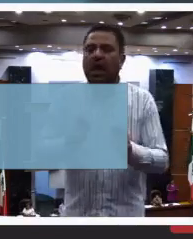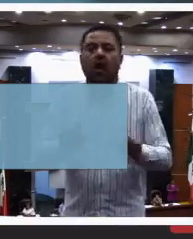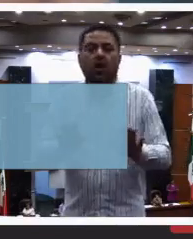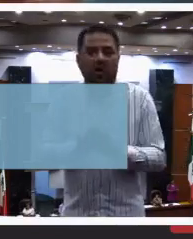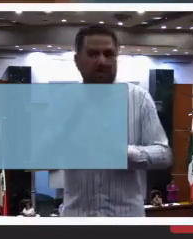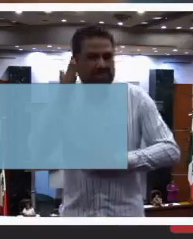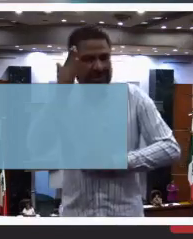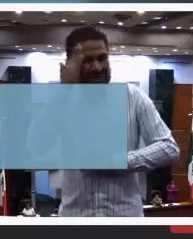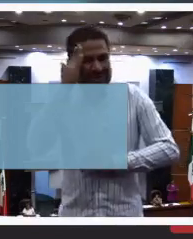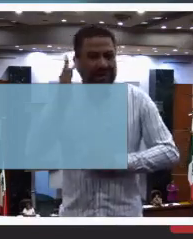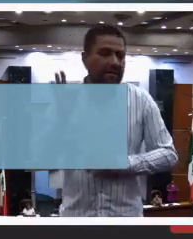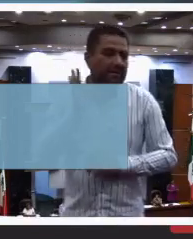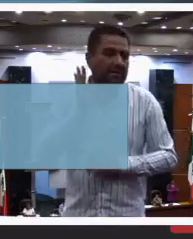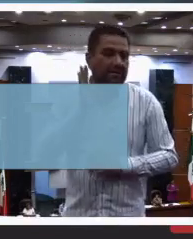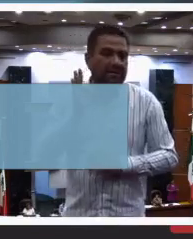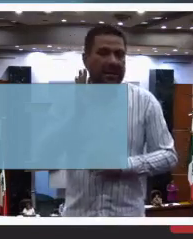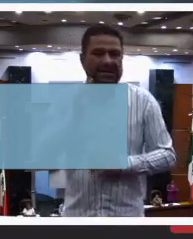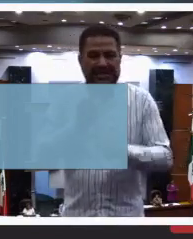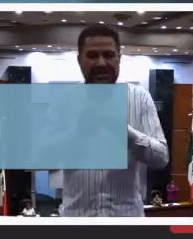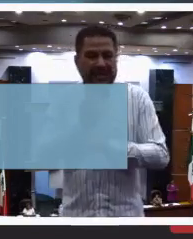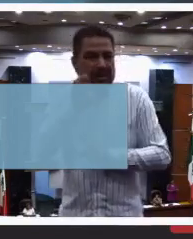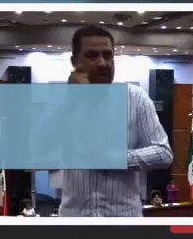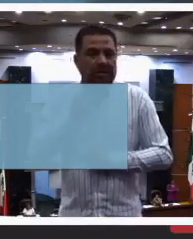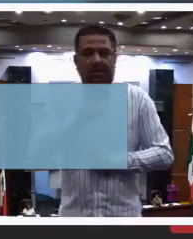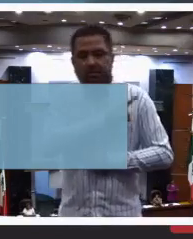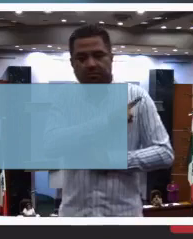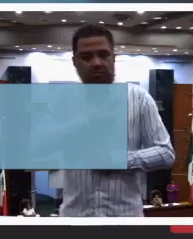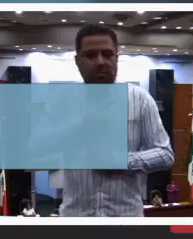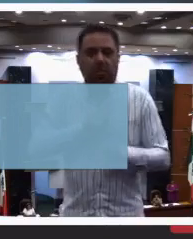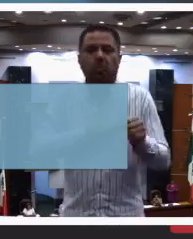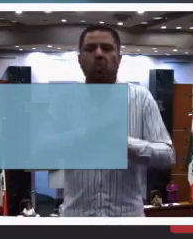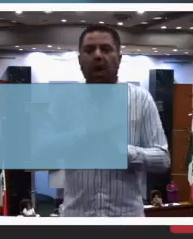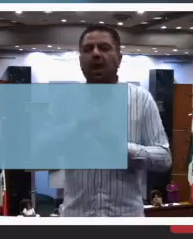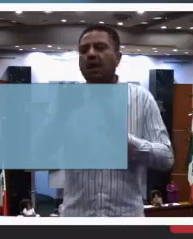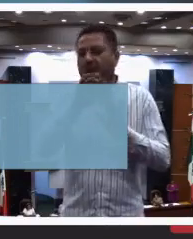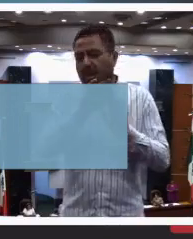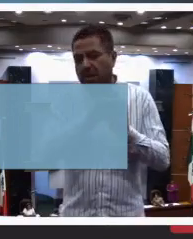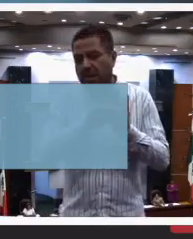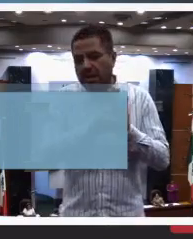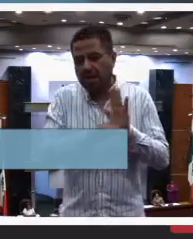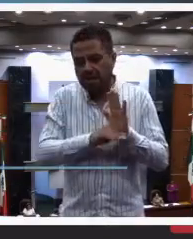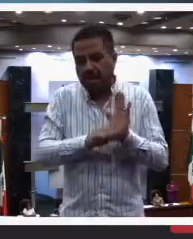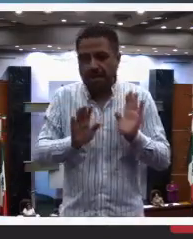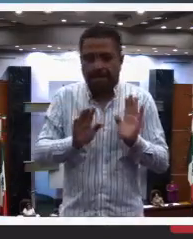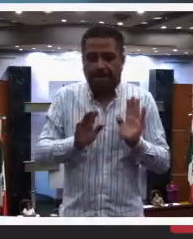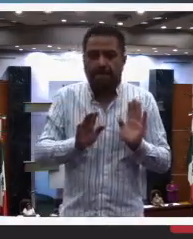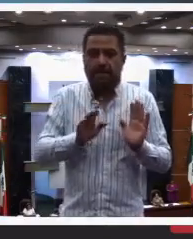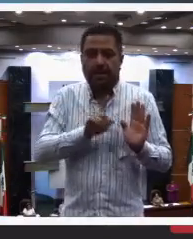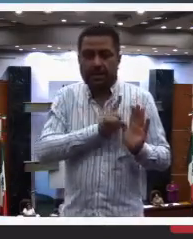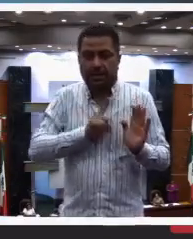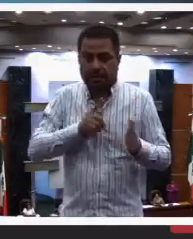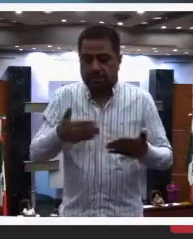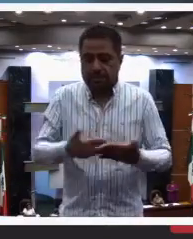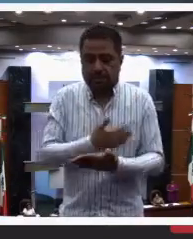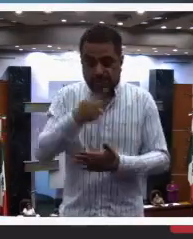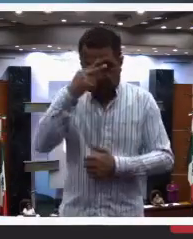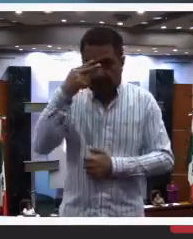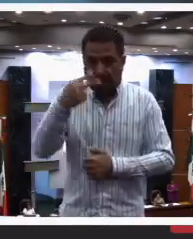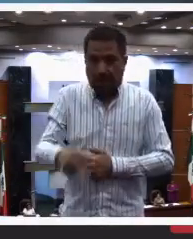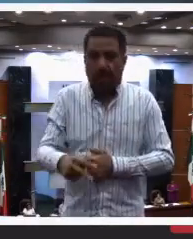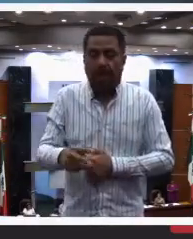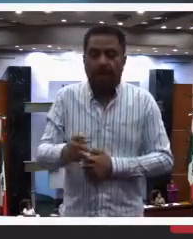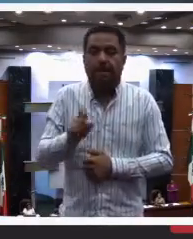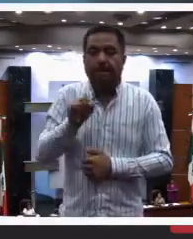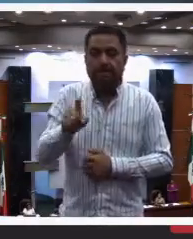titular de la fiscalía del estado se deberán cumplir los siguientes requisitos ser ciudadano mexicano en